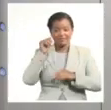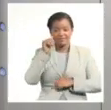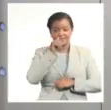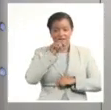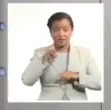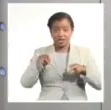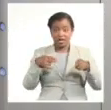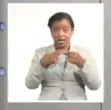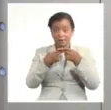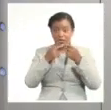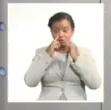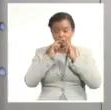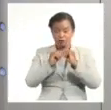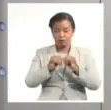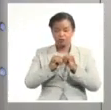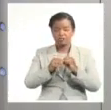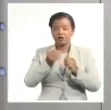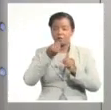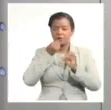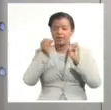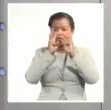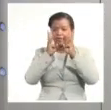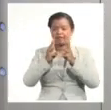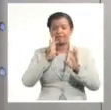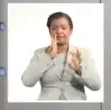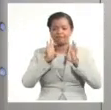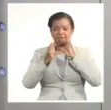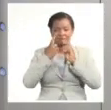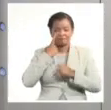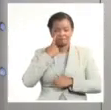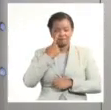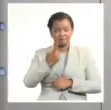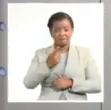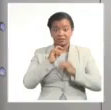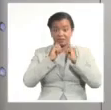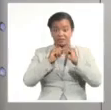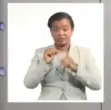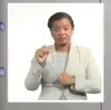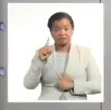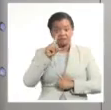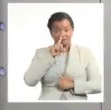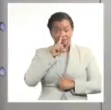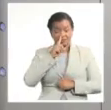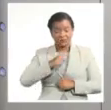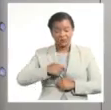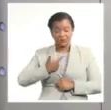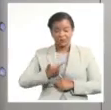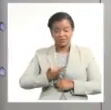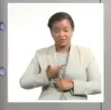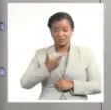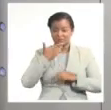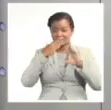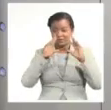evento aparecen publicados en las redes sociales del ICAI. Con esta información me despido. Tenga usted muy buenas noches.